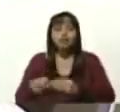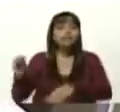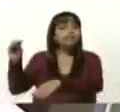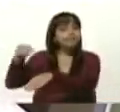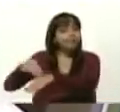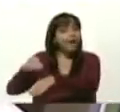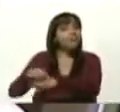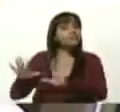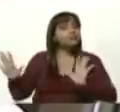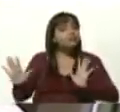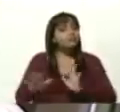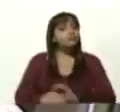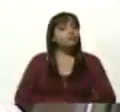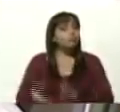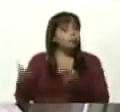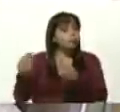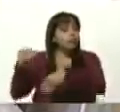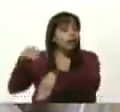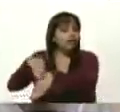alertas,